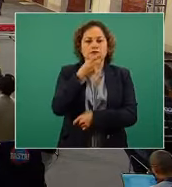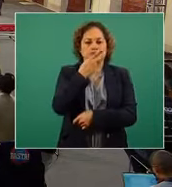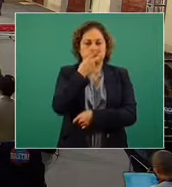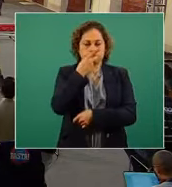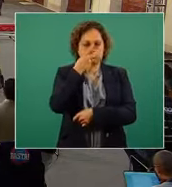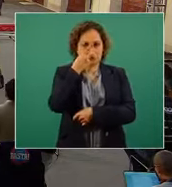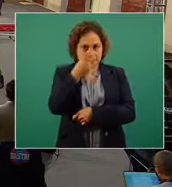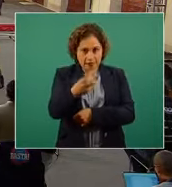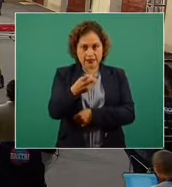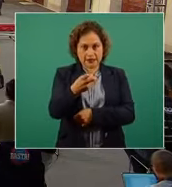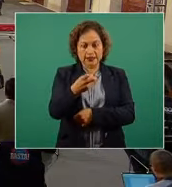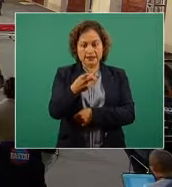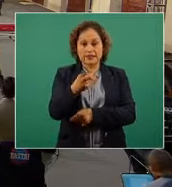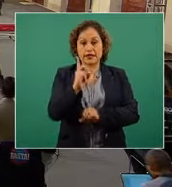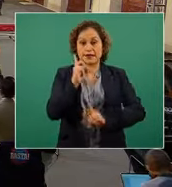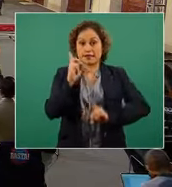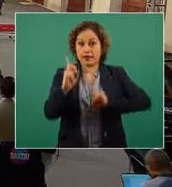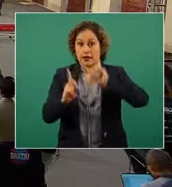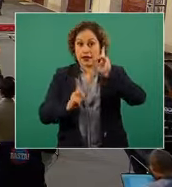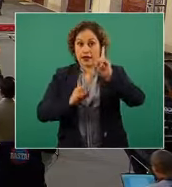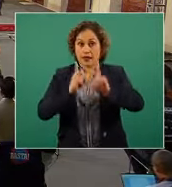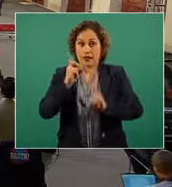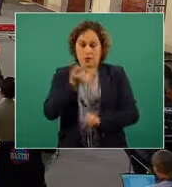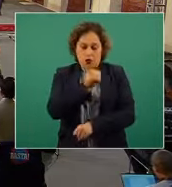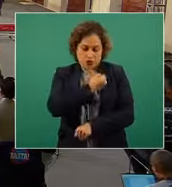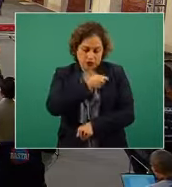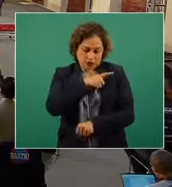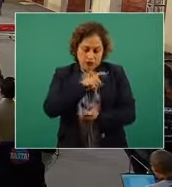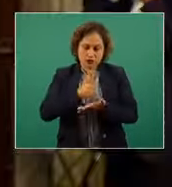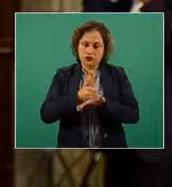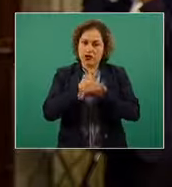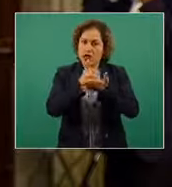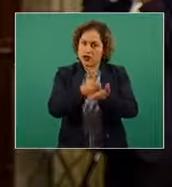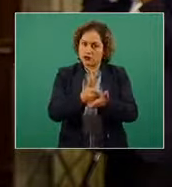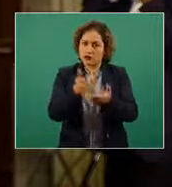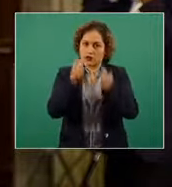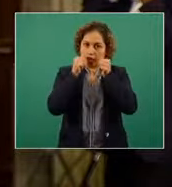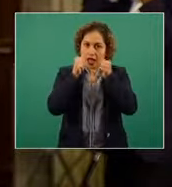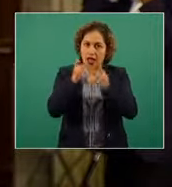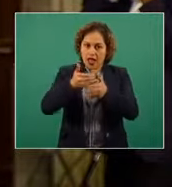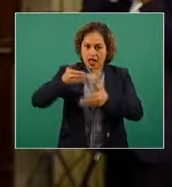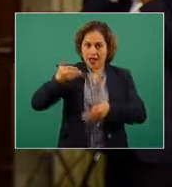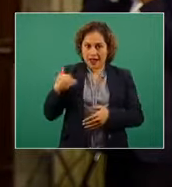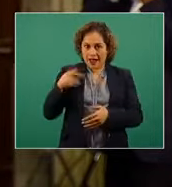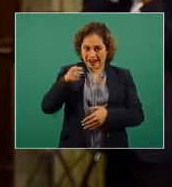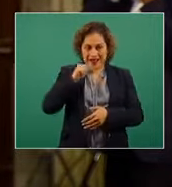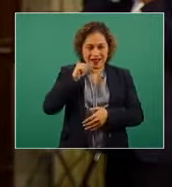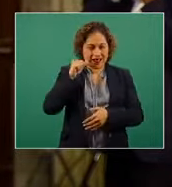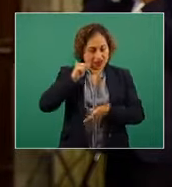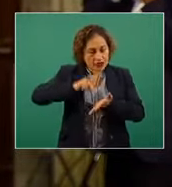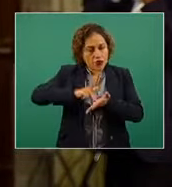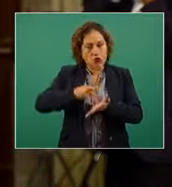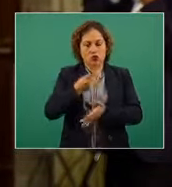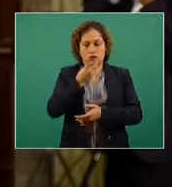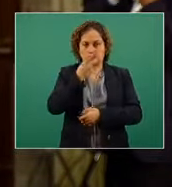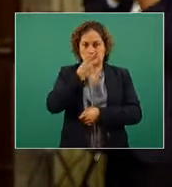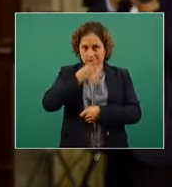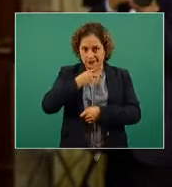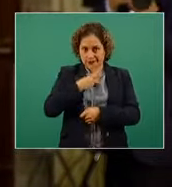medicina preventiva es el deporte. Ayer lo volvió a sugerir, ejercicio físico, ejercicio. Luego entonces ya podría